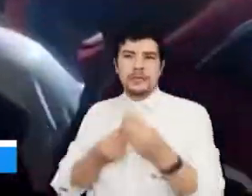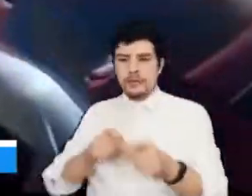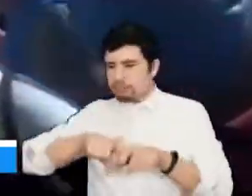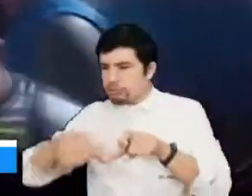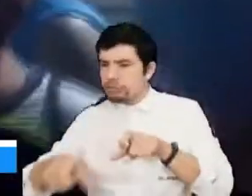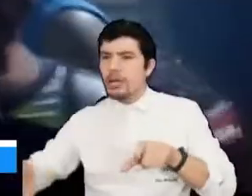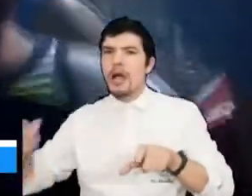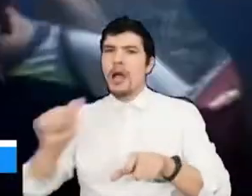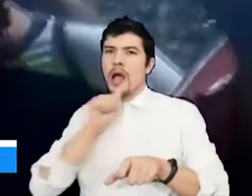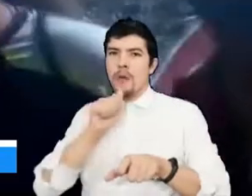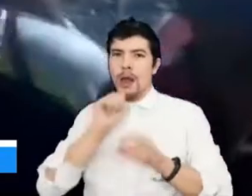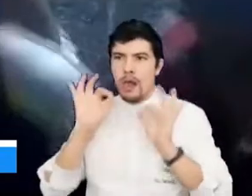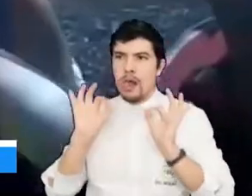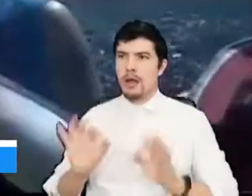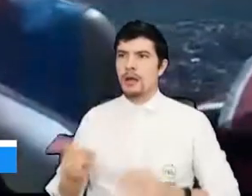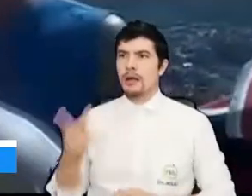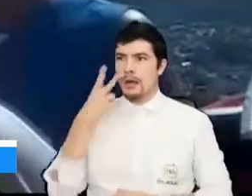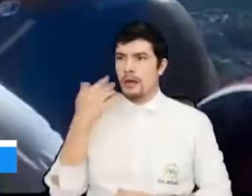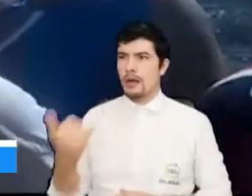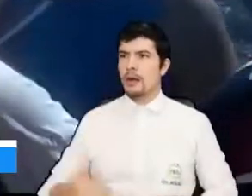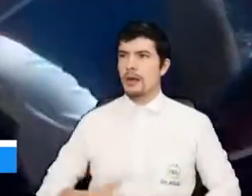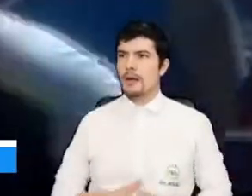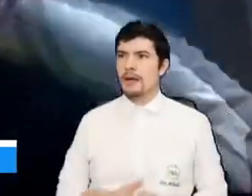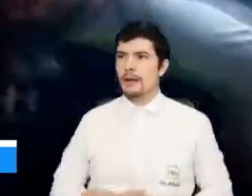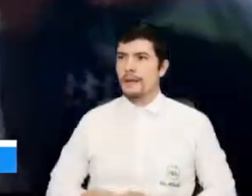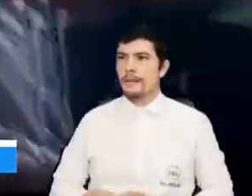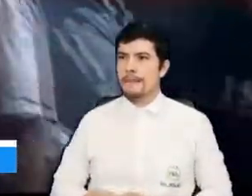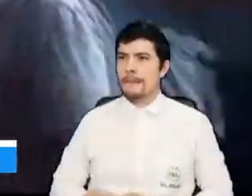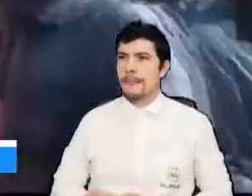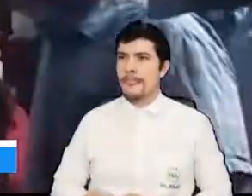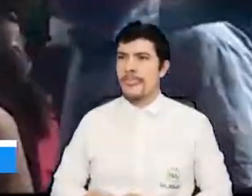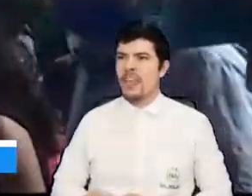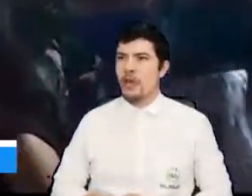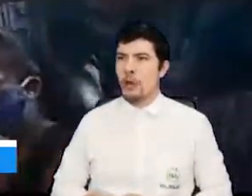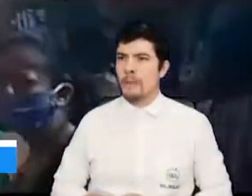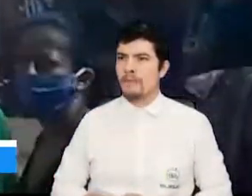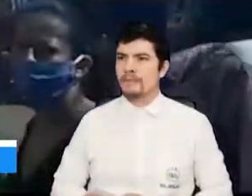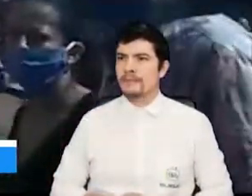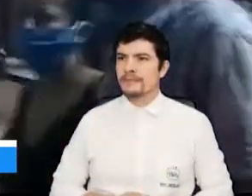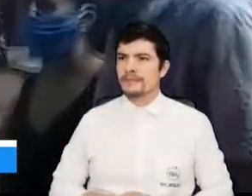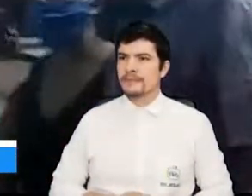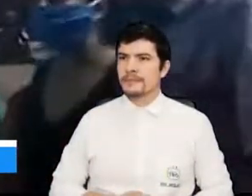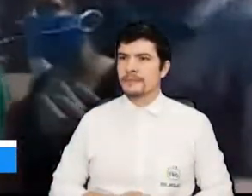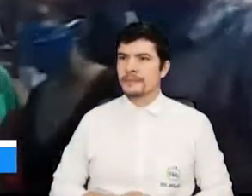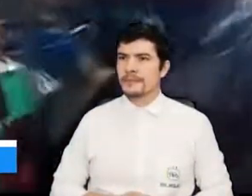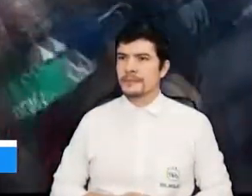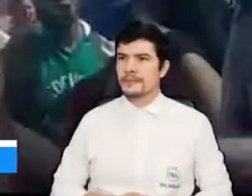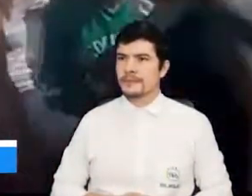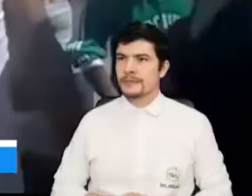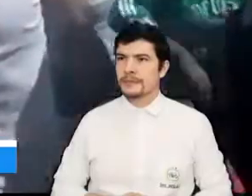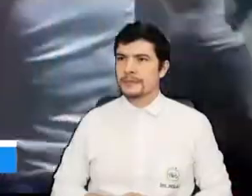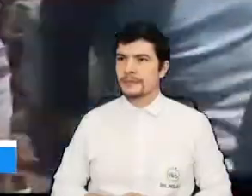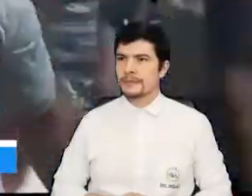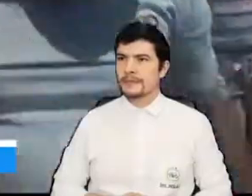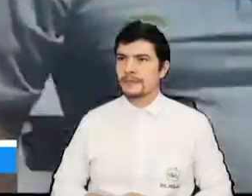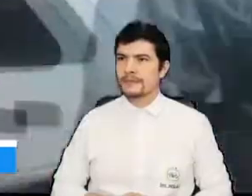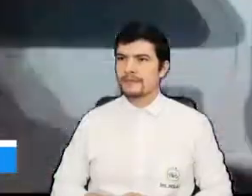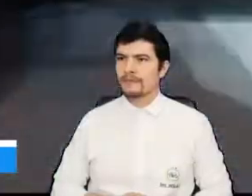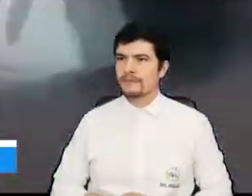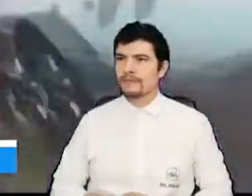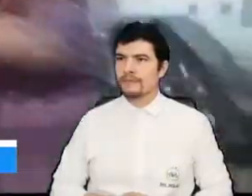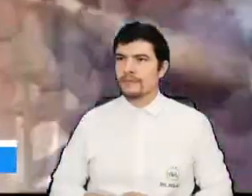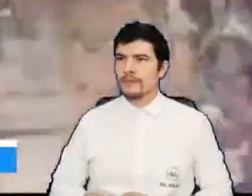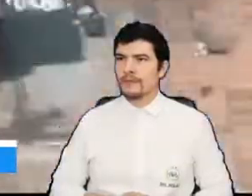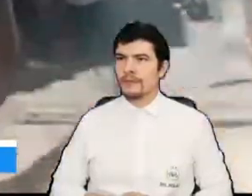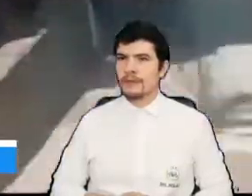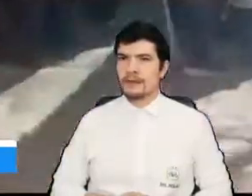pongan un contador, no se le está pidiendo nada regalado, pongan otro contador. Un contador, coloquen su contador. Ya, el agua, pero que